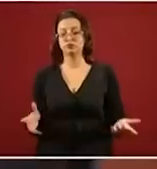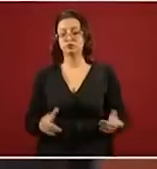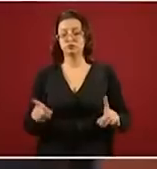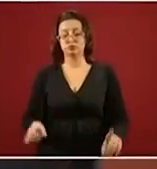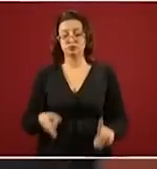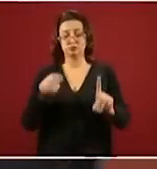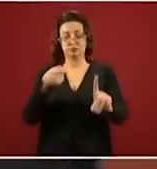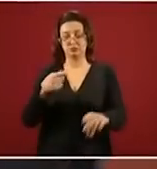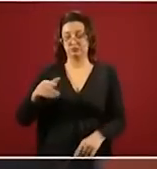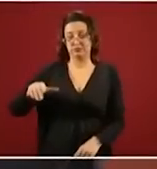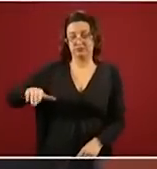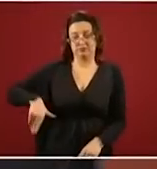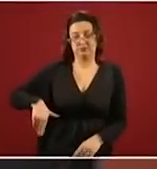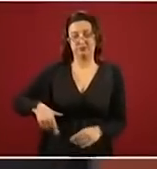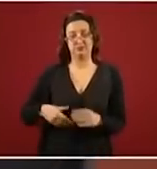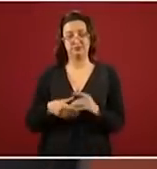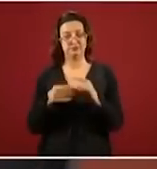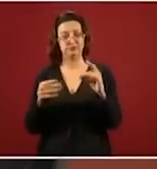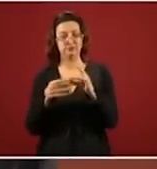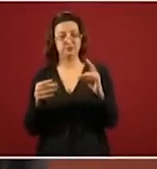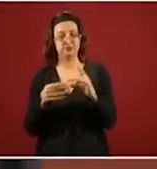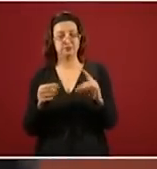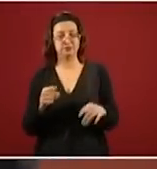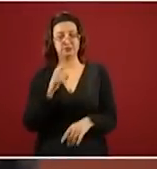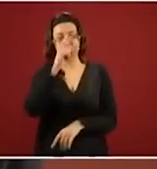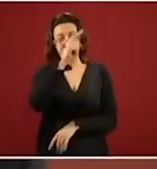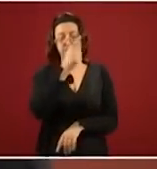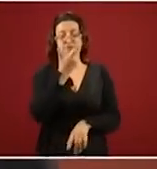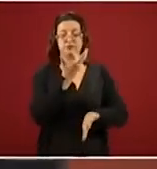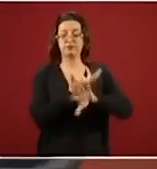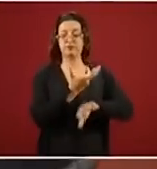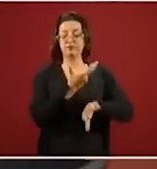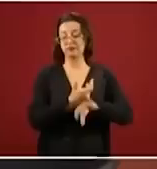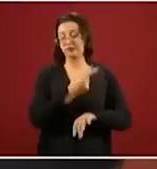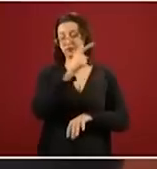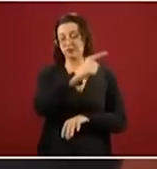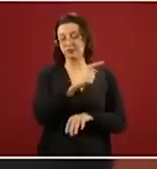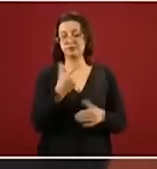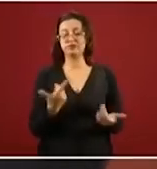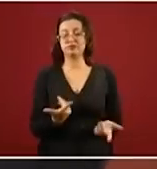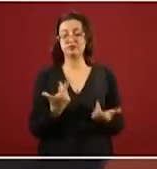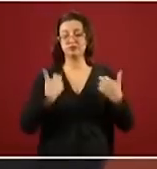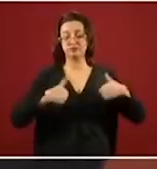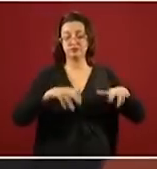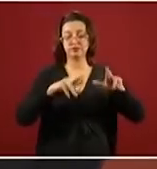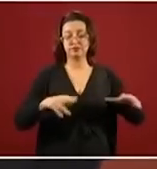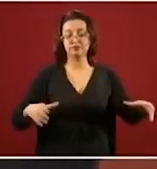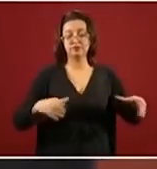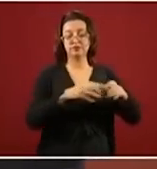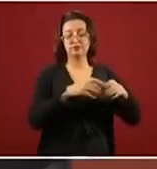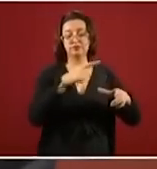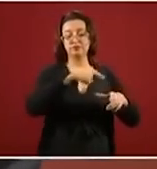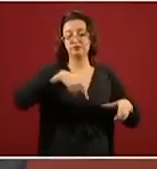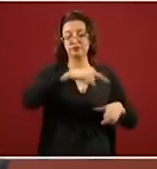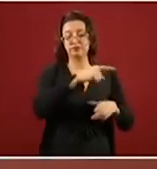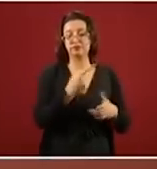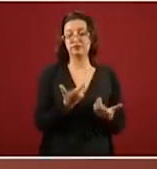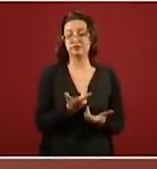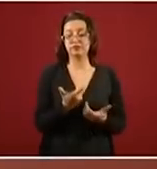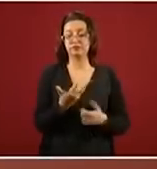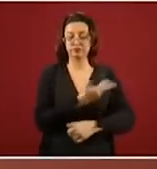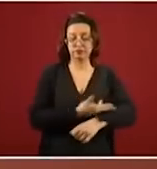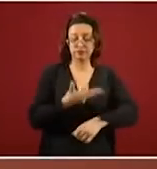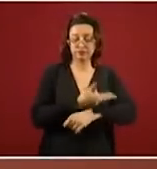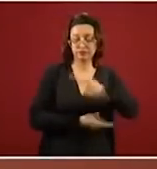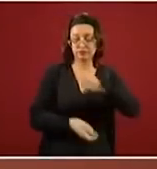decir el departamento de estado éste aceptó e iniciar los trámites